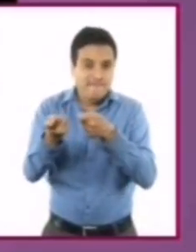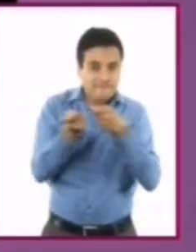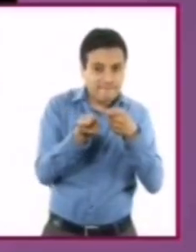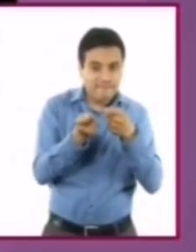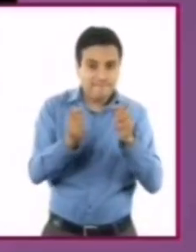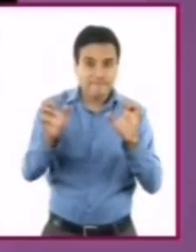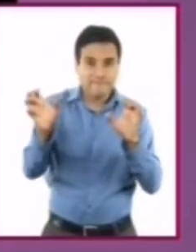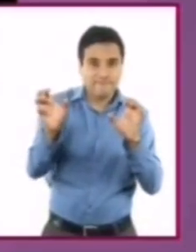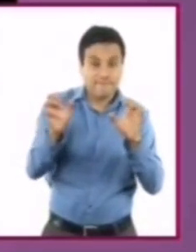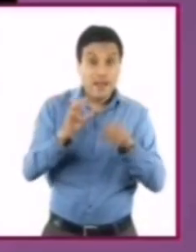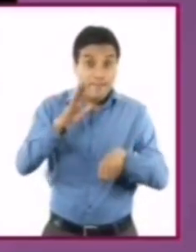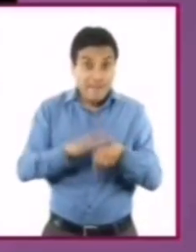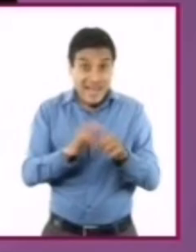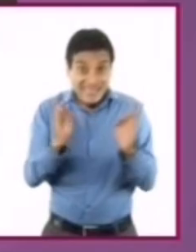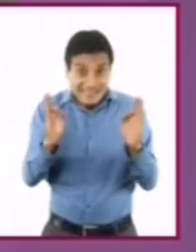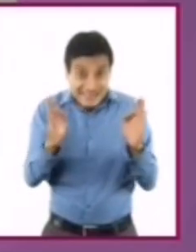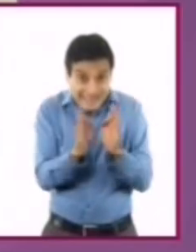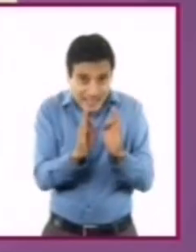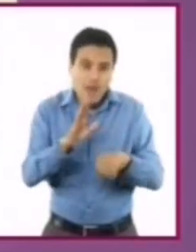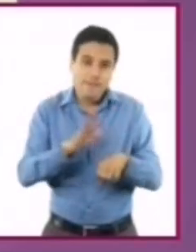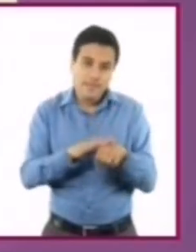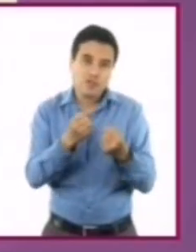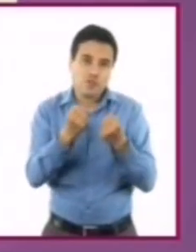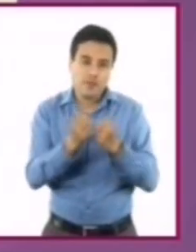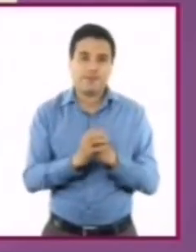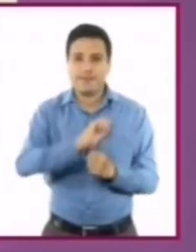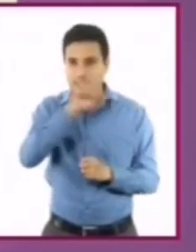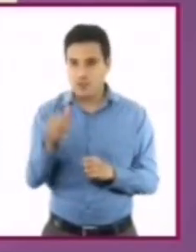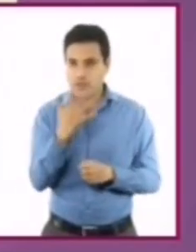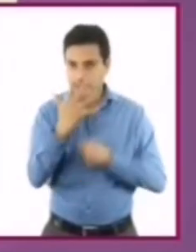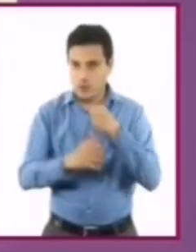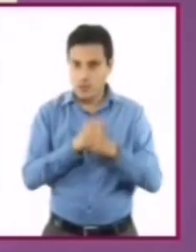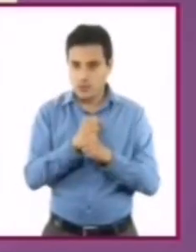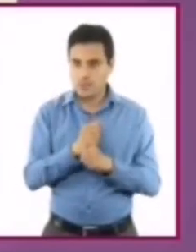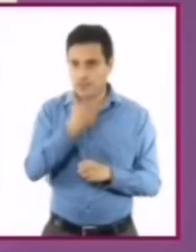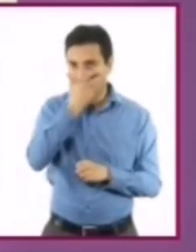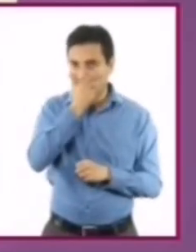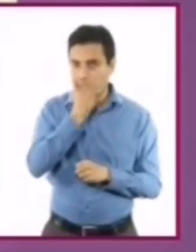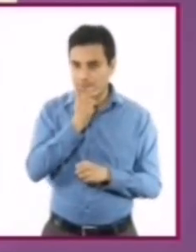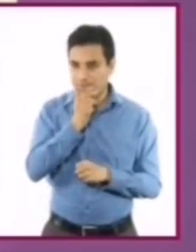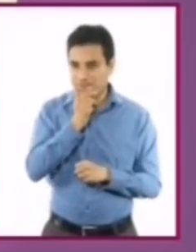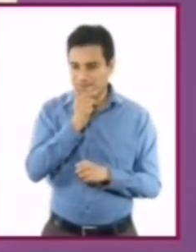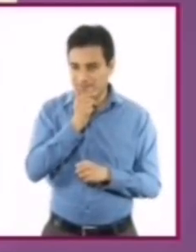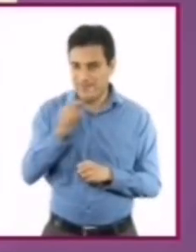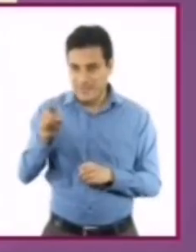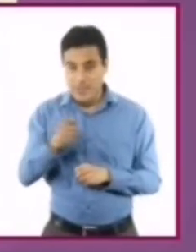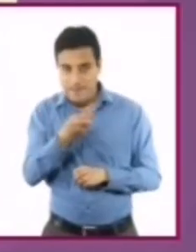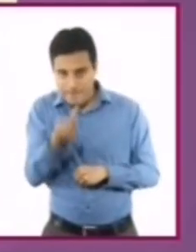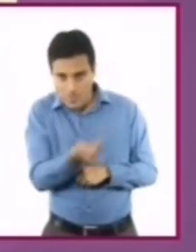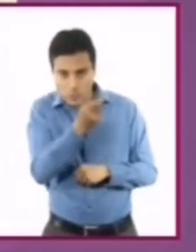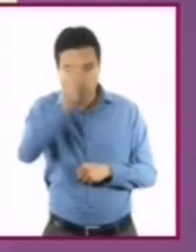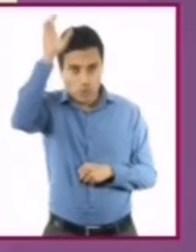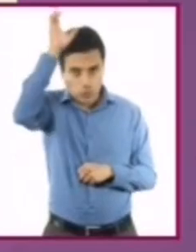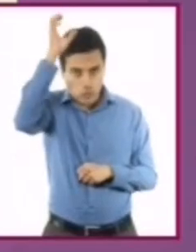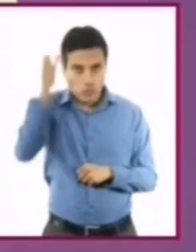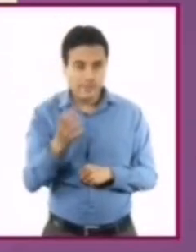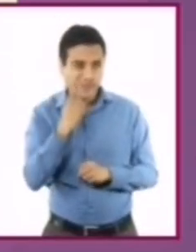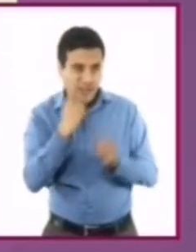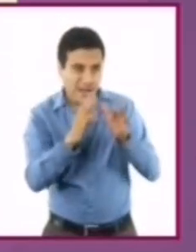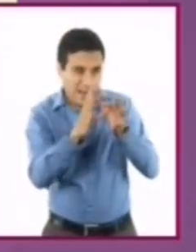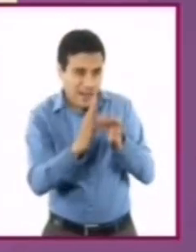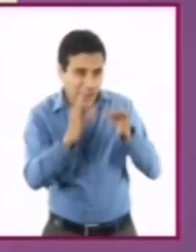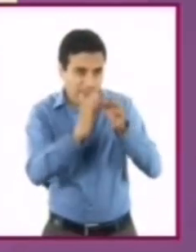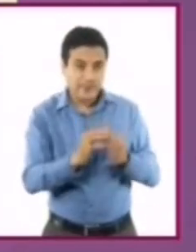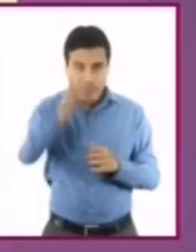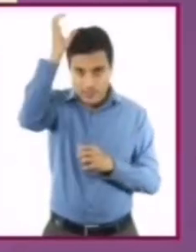más cerca estaba un cuerpo de otro. 5 años después, Hooke le pidió a Newton su opinión sobre su teoría del movimiento planetario,